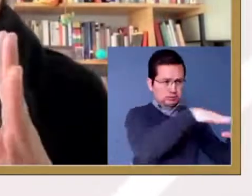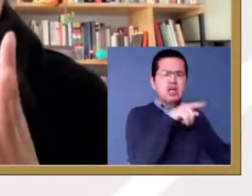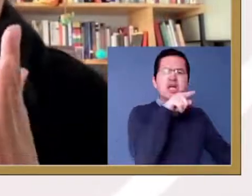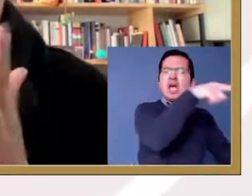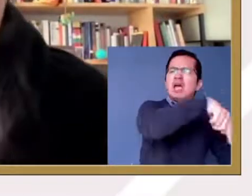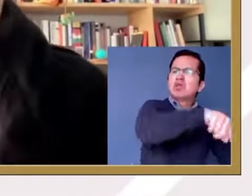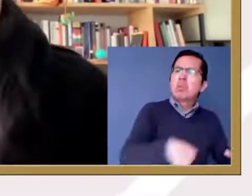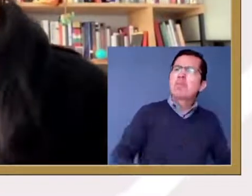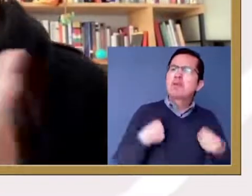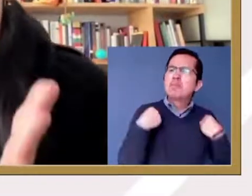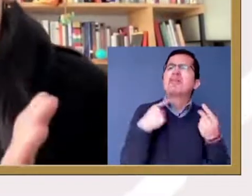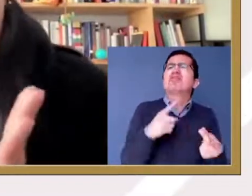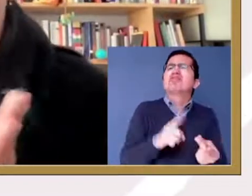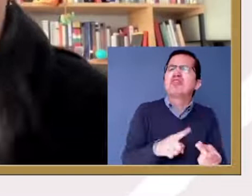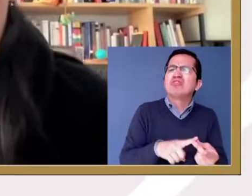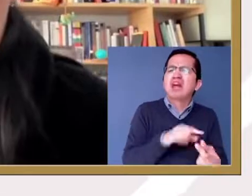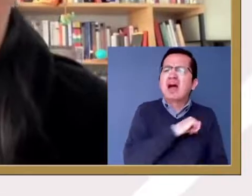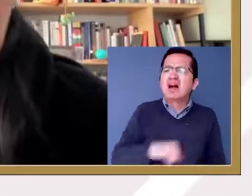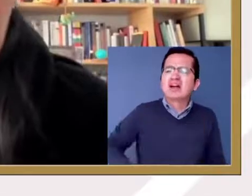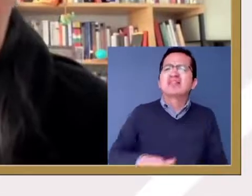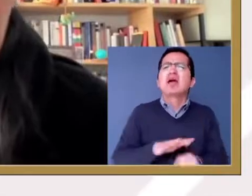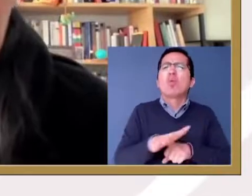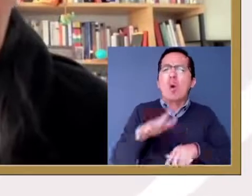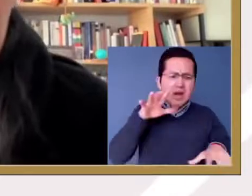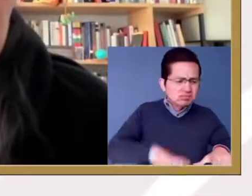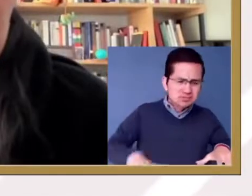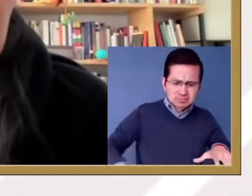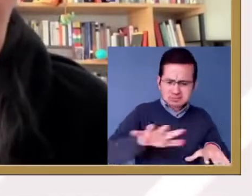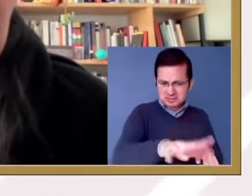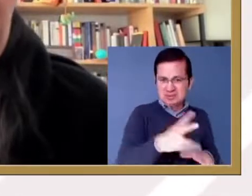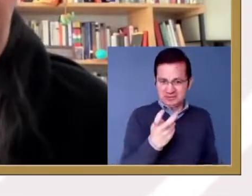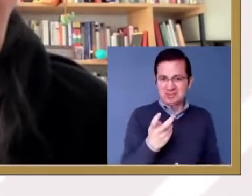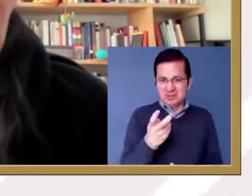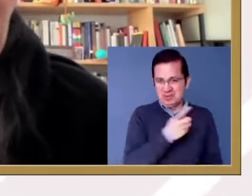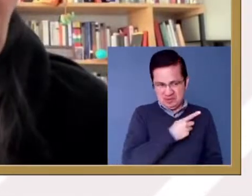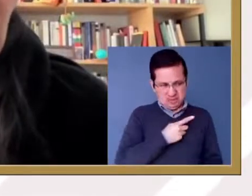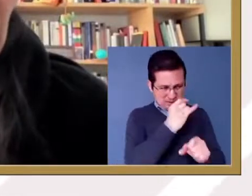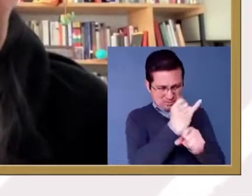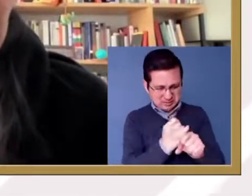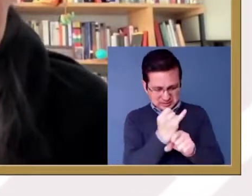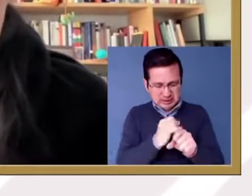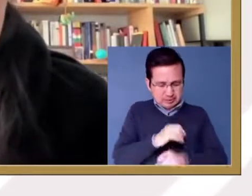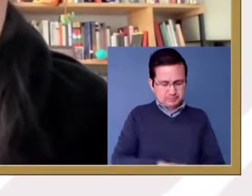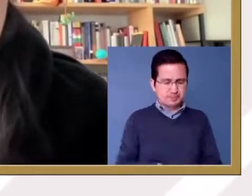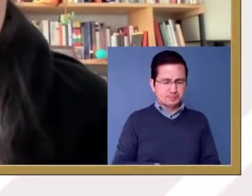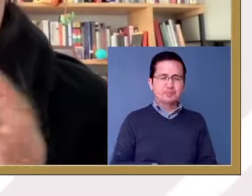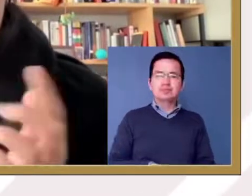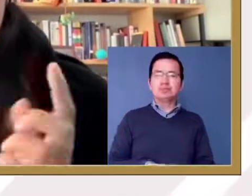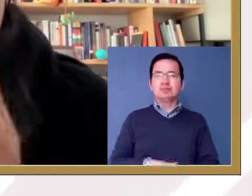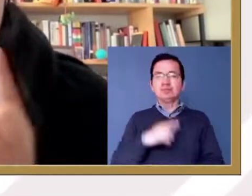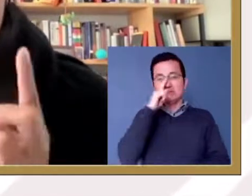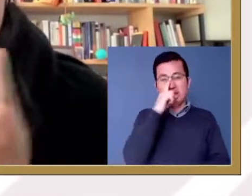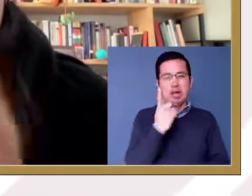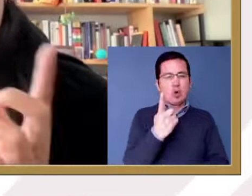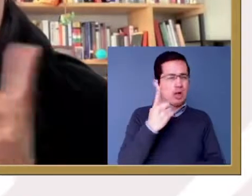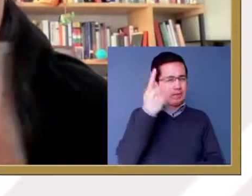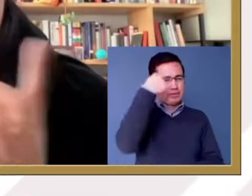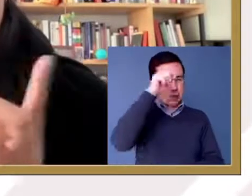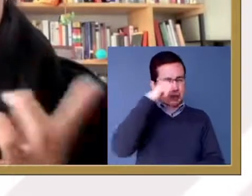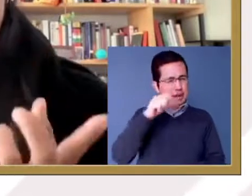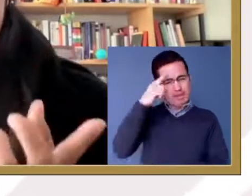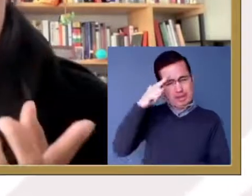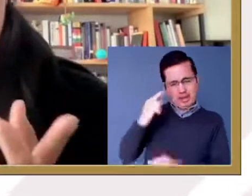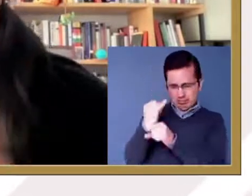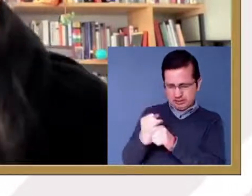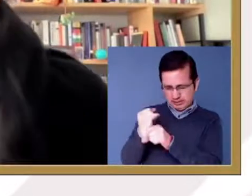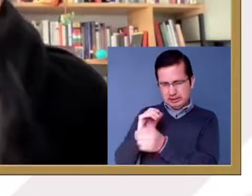sea, hay una teoría que se utiliza mucho en estudios de discriminación, que es la teoría de la relación